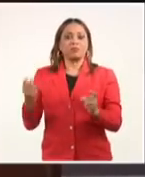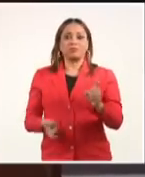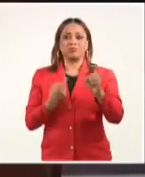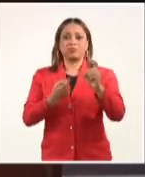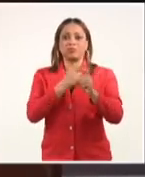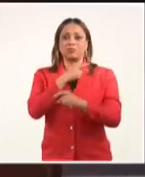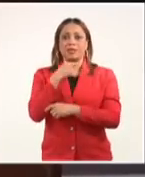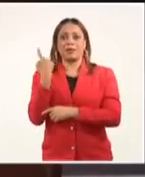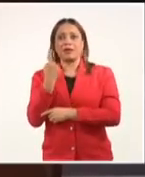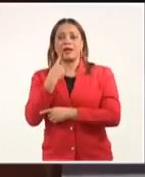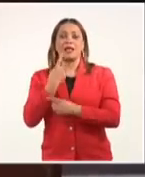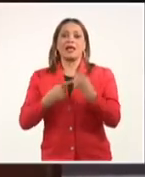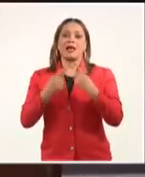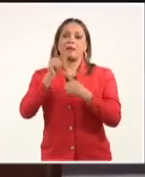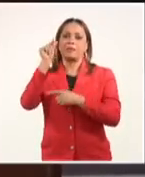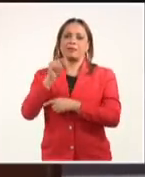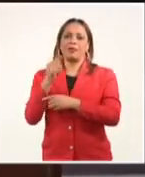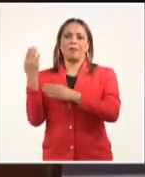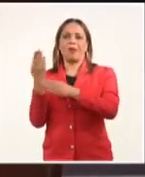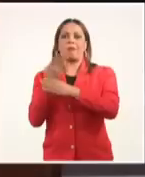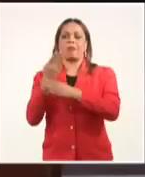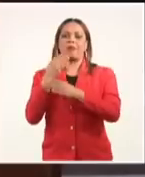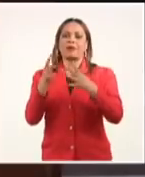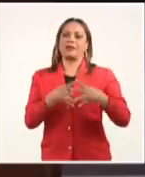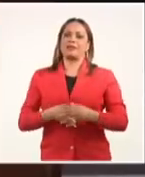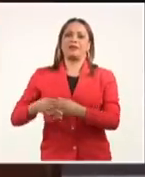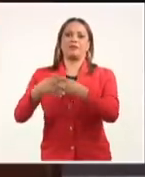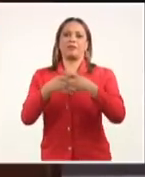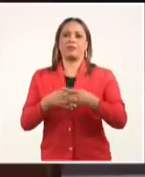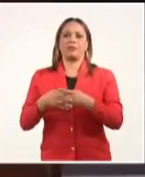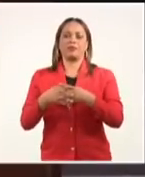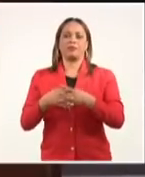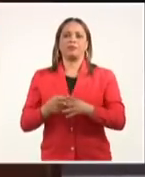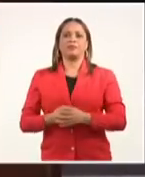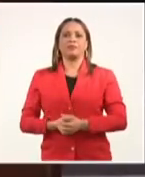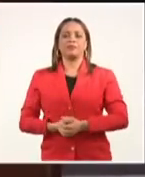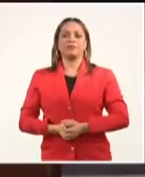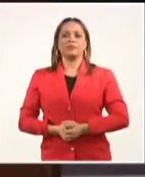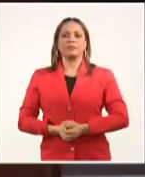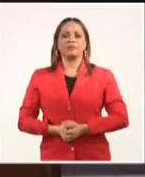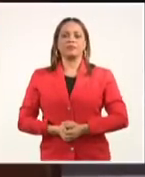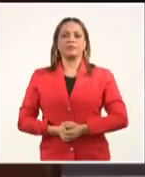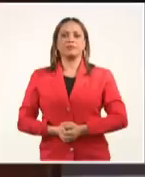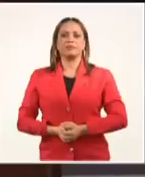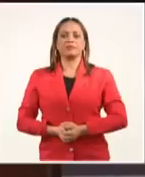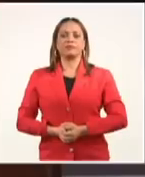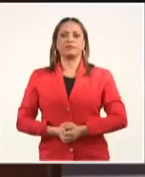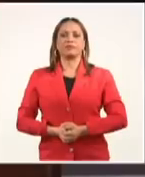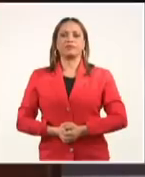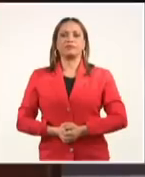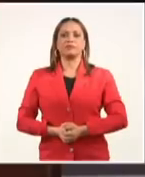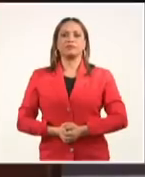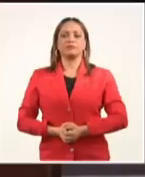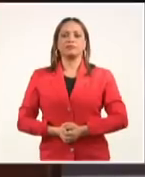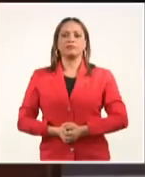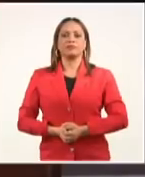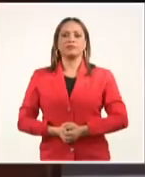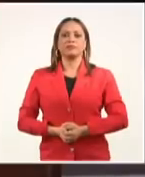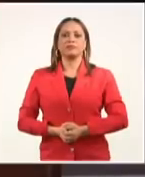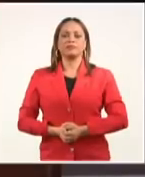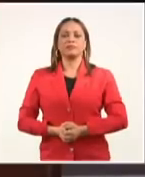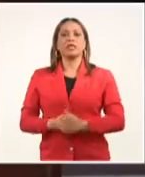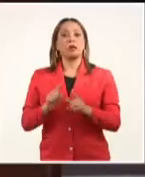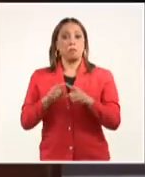aquellos arrogantes, pero bastantes ineptos invasores. Por eso